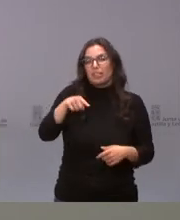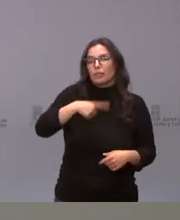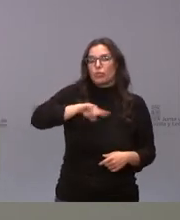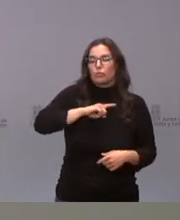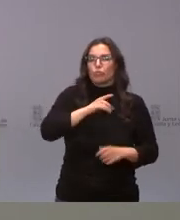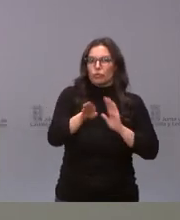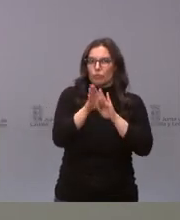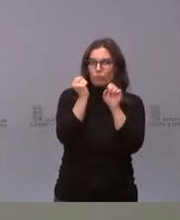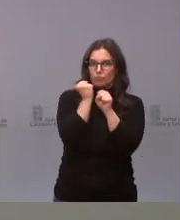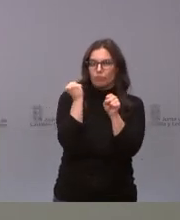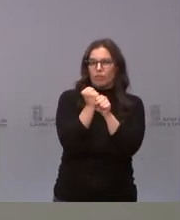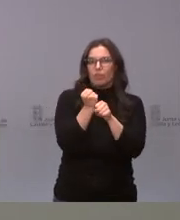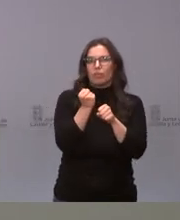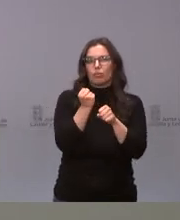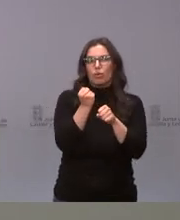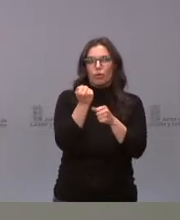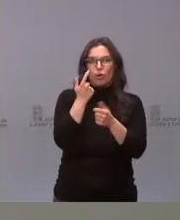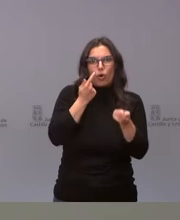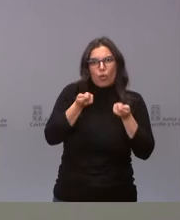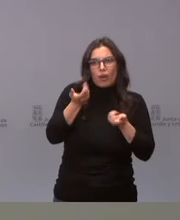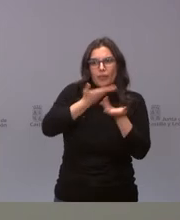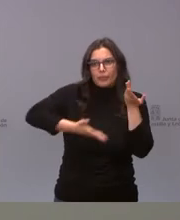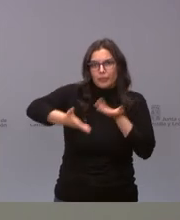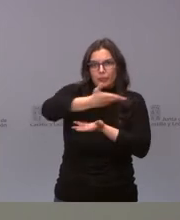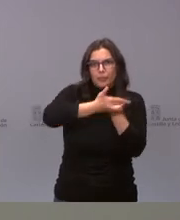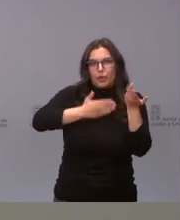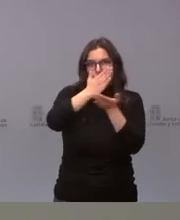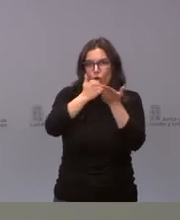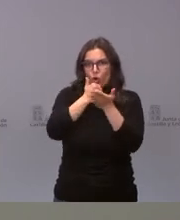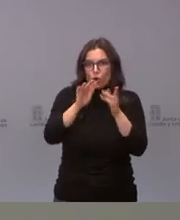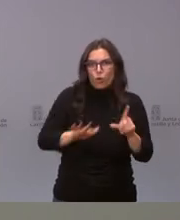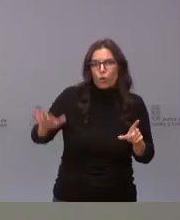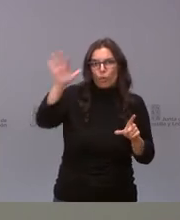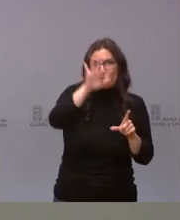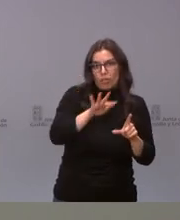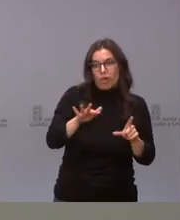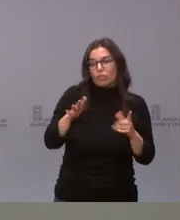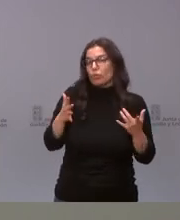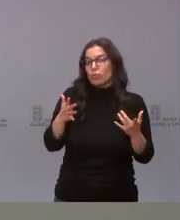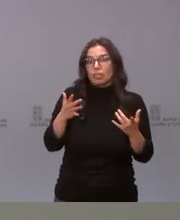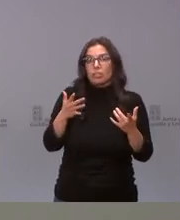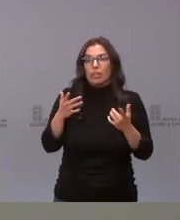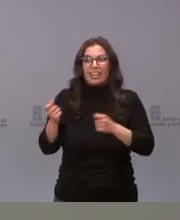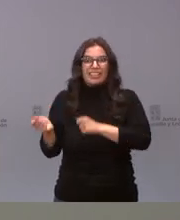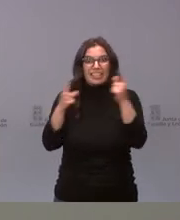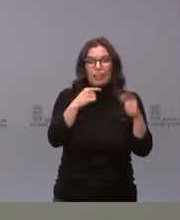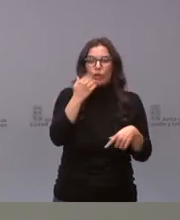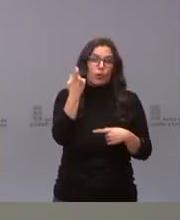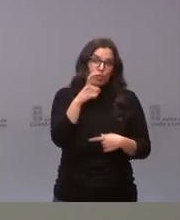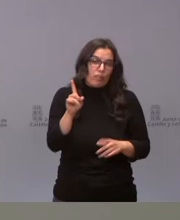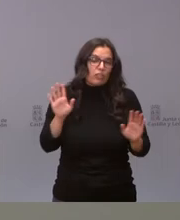trabajando de manera coordinada en toda la comunidad y no ha sido necesario el hacer traslados. Por lo